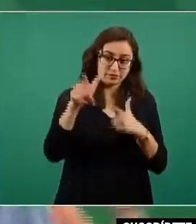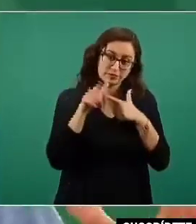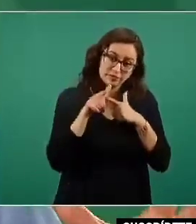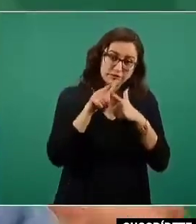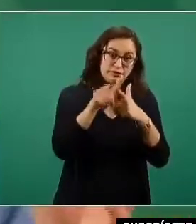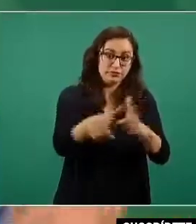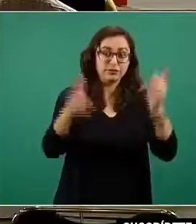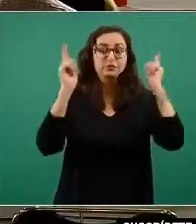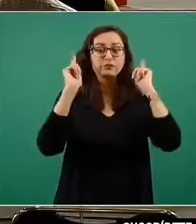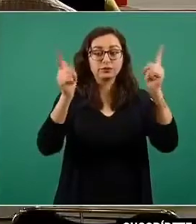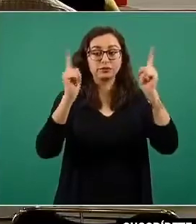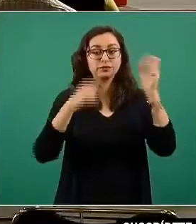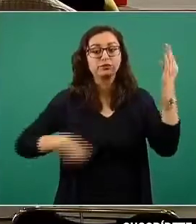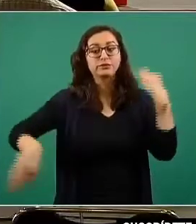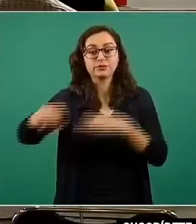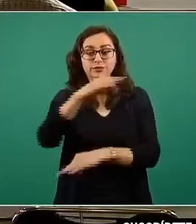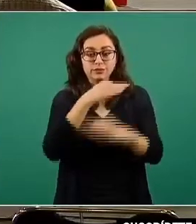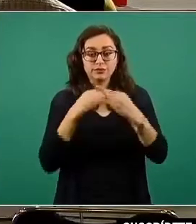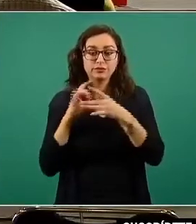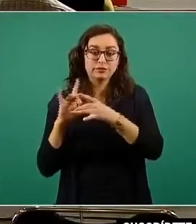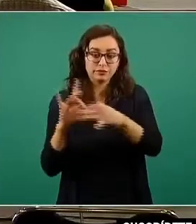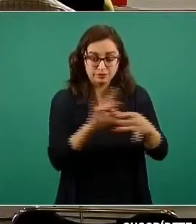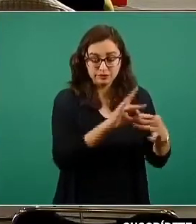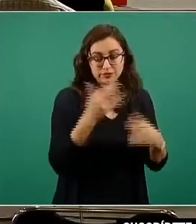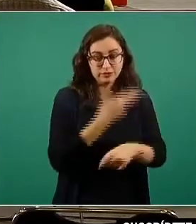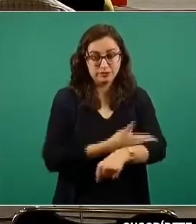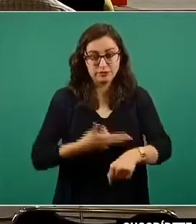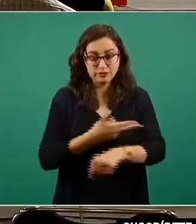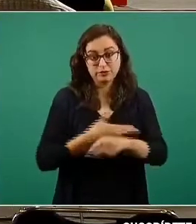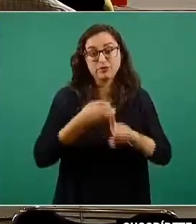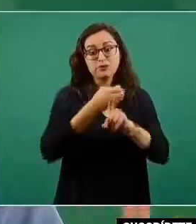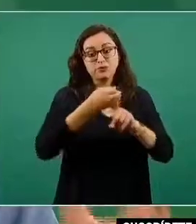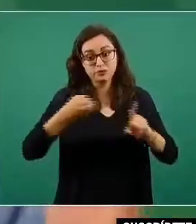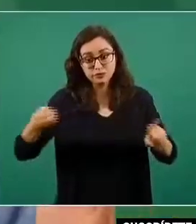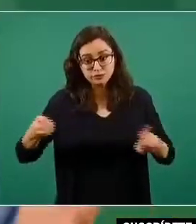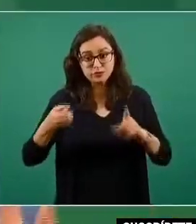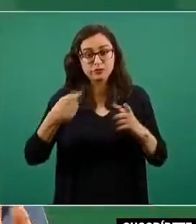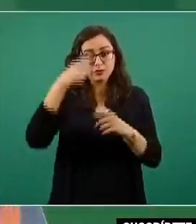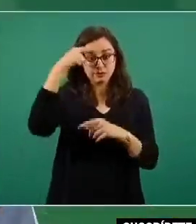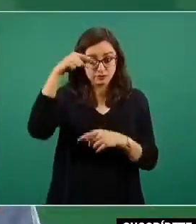todos mantenernos muy unidos, muy coordinados, muy coordinadas